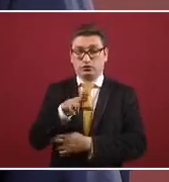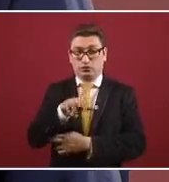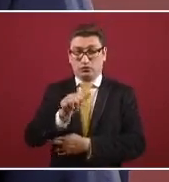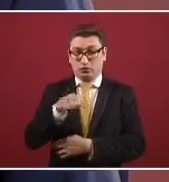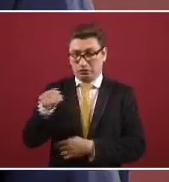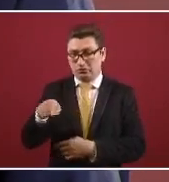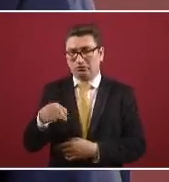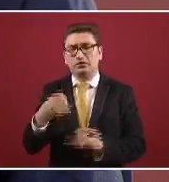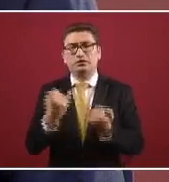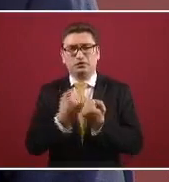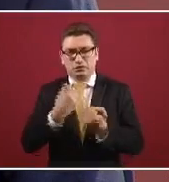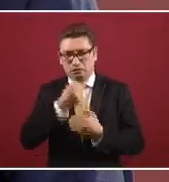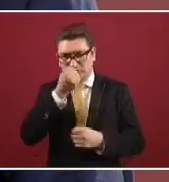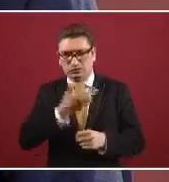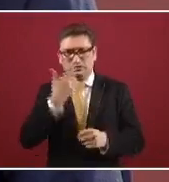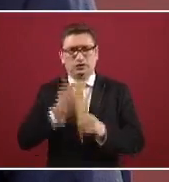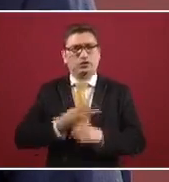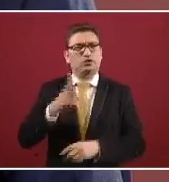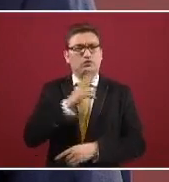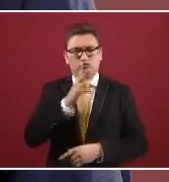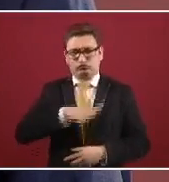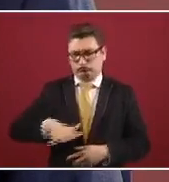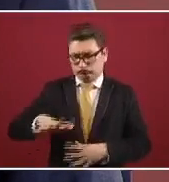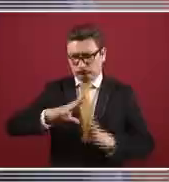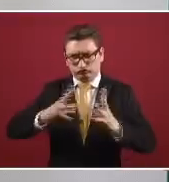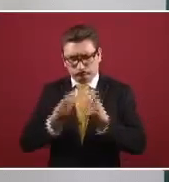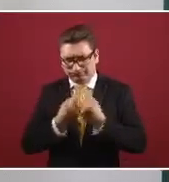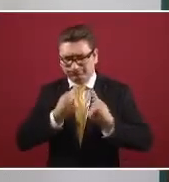la Secretaría del Medio Ambiente